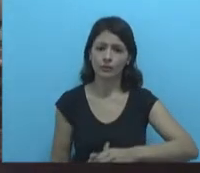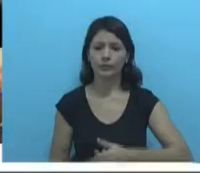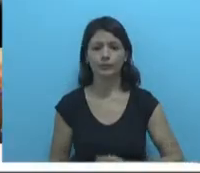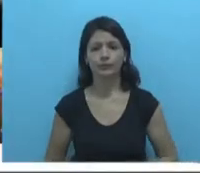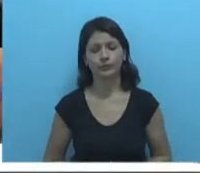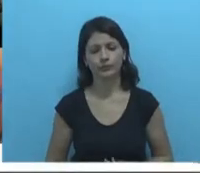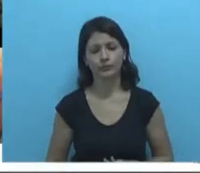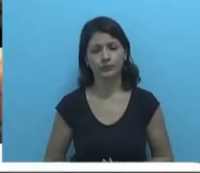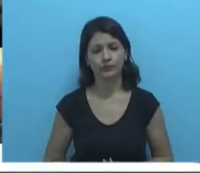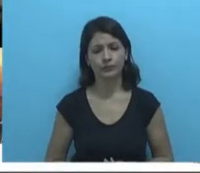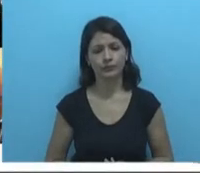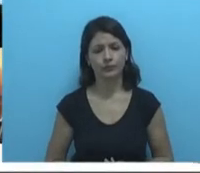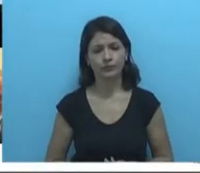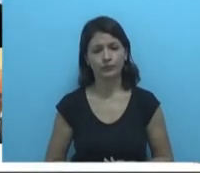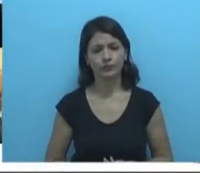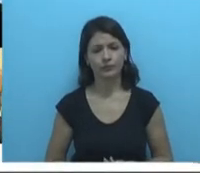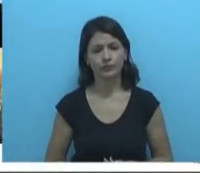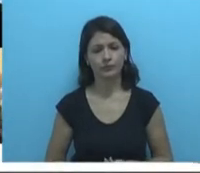Ejecutivo.